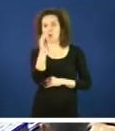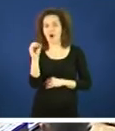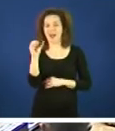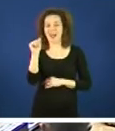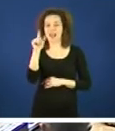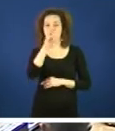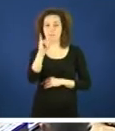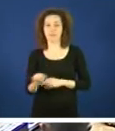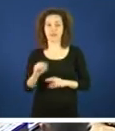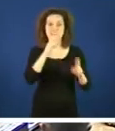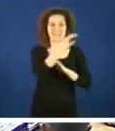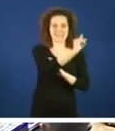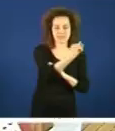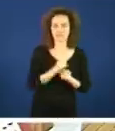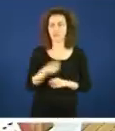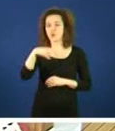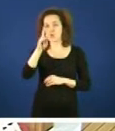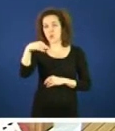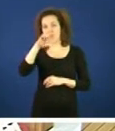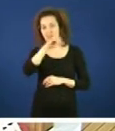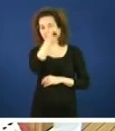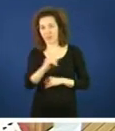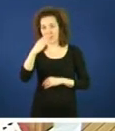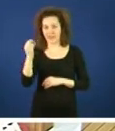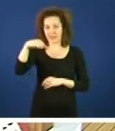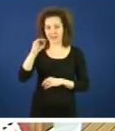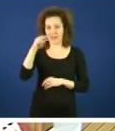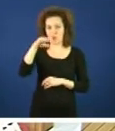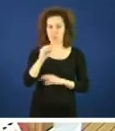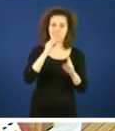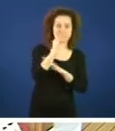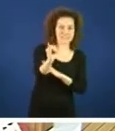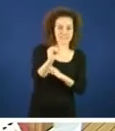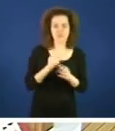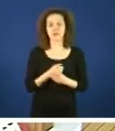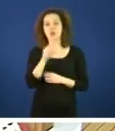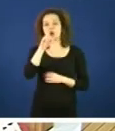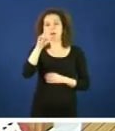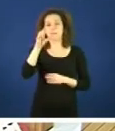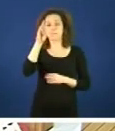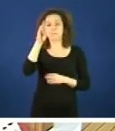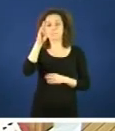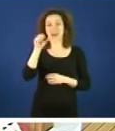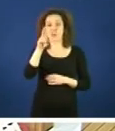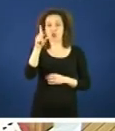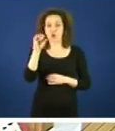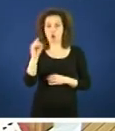Enrique. Núñez Centeno Aurelio Alfonso. Pardo López María del